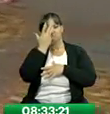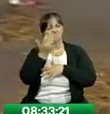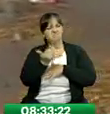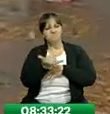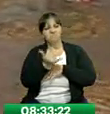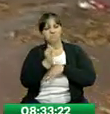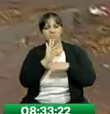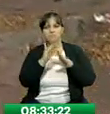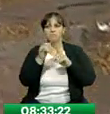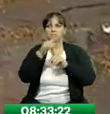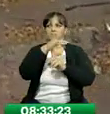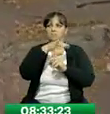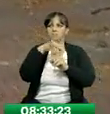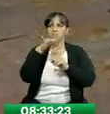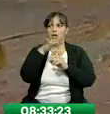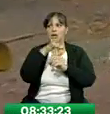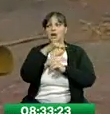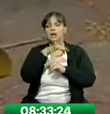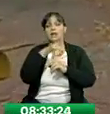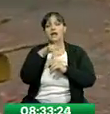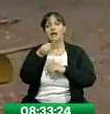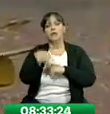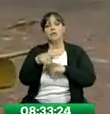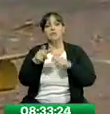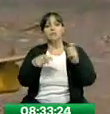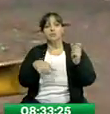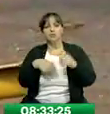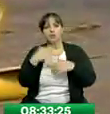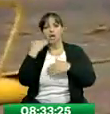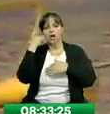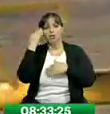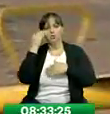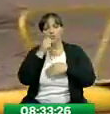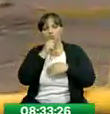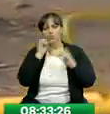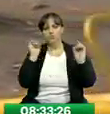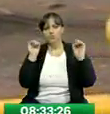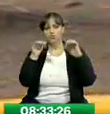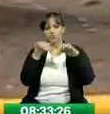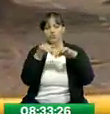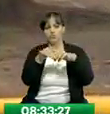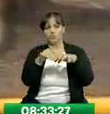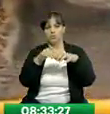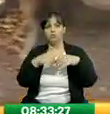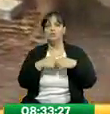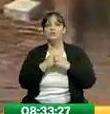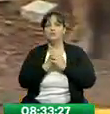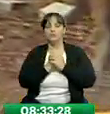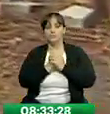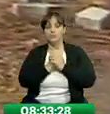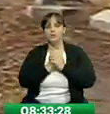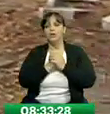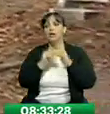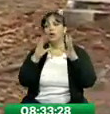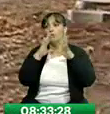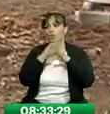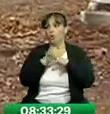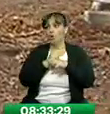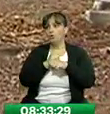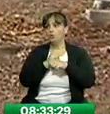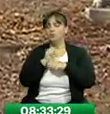para personas de la tercera edad que en las noches lamentablemente se convierte más que una cantina